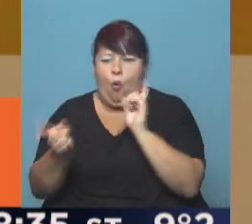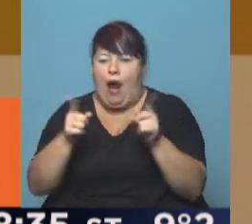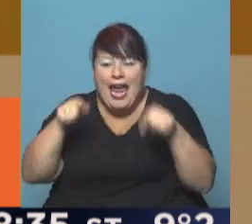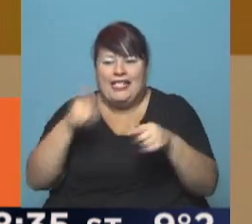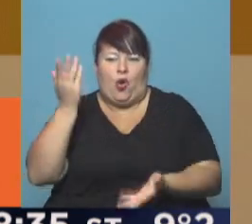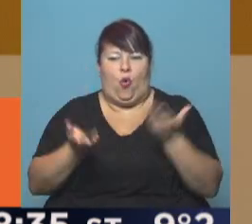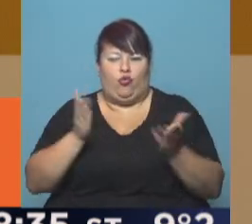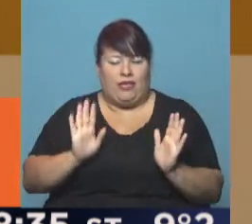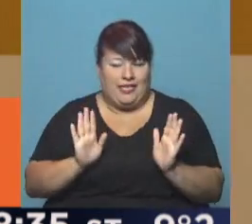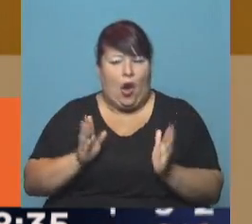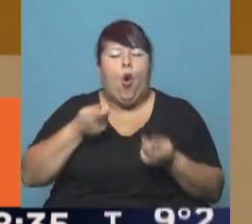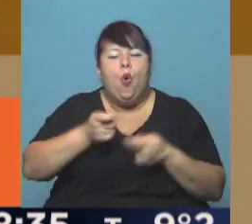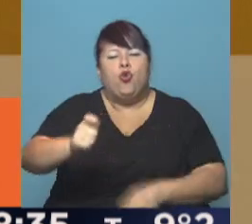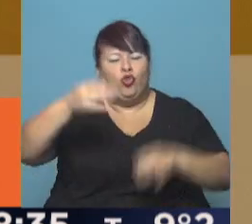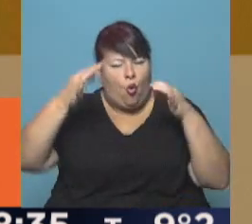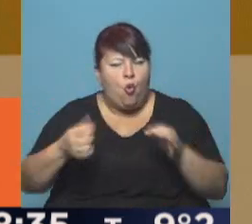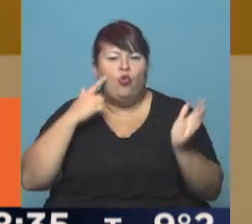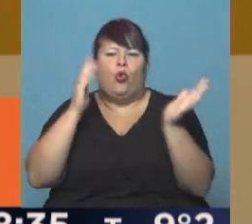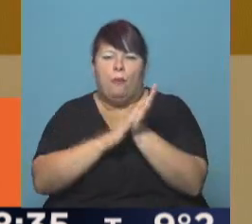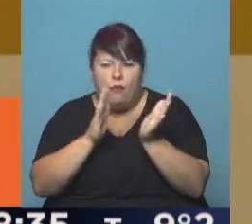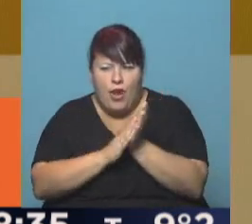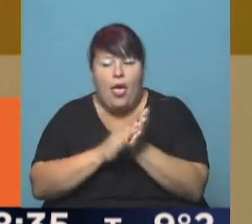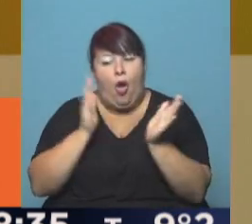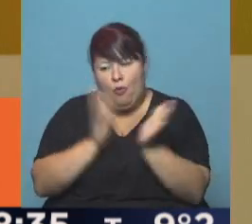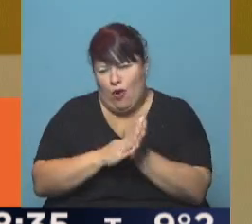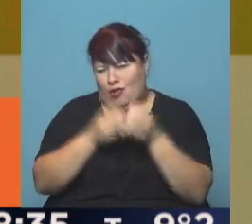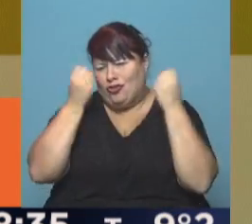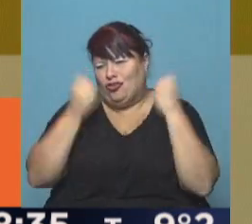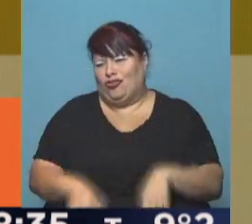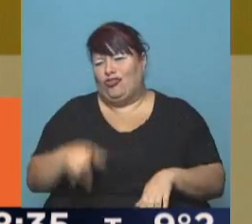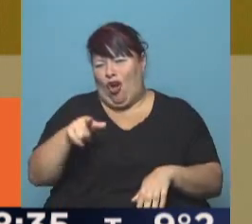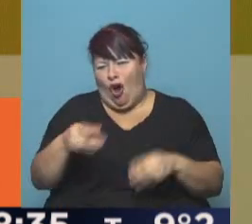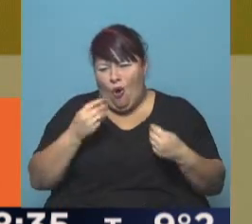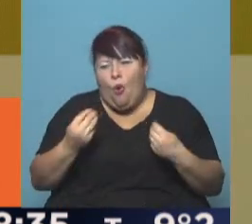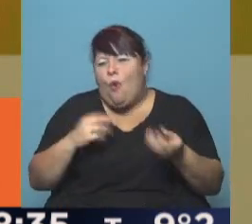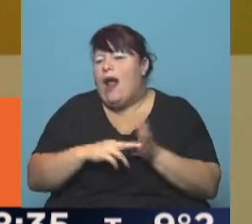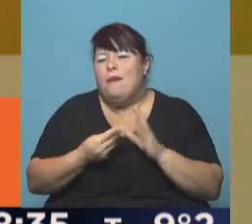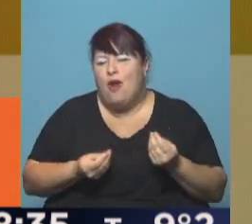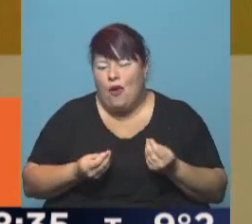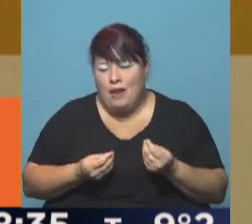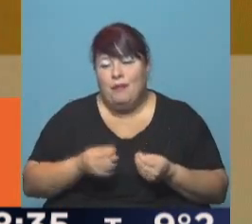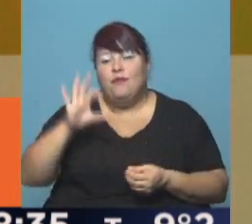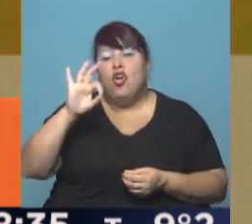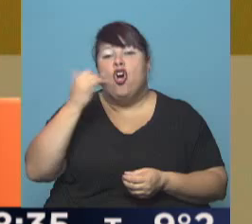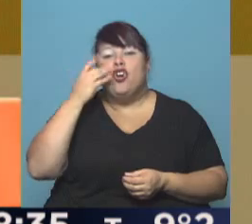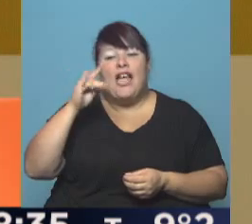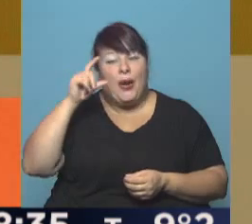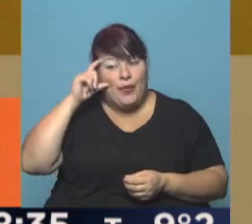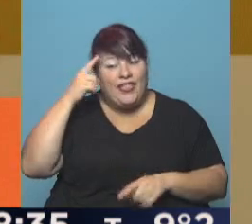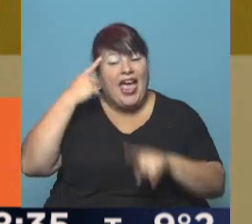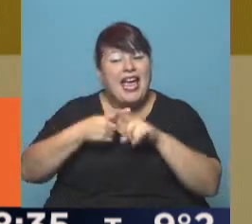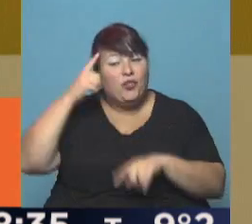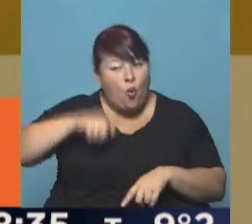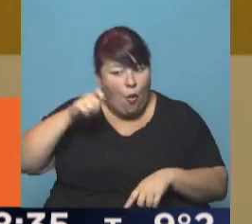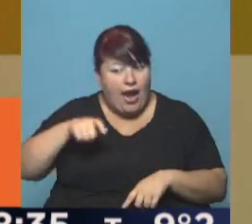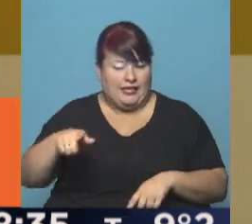es justicia. Con un juicio justo, con pruebas. Las pruebas sobran en este caso. ¿Cuál es el drama? Ollarvide, que era un juez